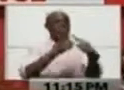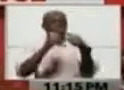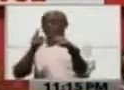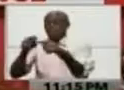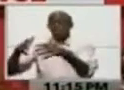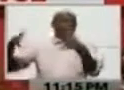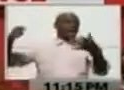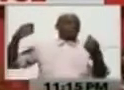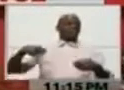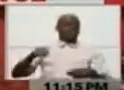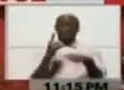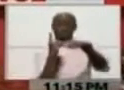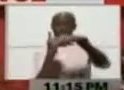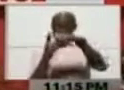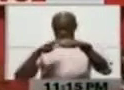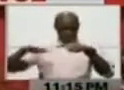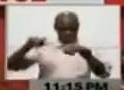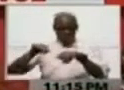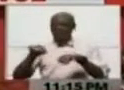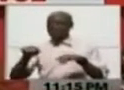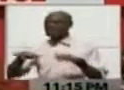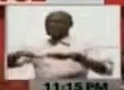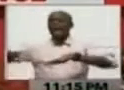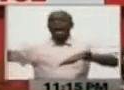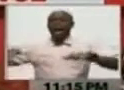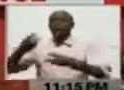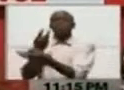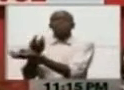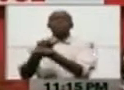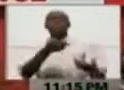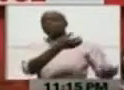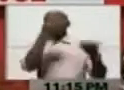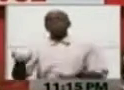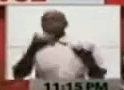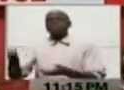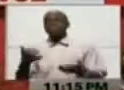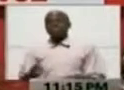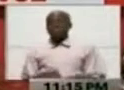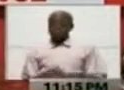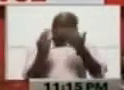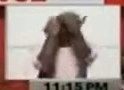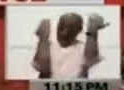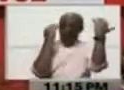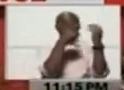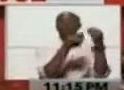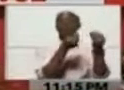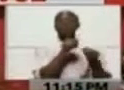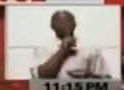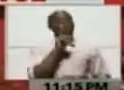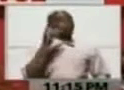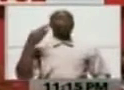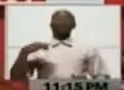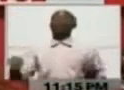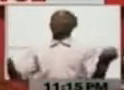que el estado de Veracruz es una gran fosa común. Almagro se mete la lengua en un bolsillo y no dice nada. De acuerdo a